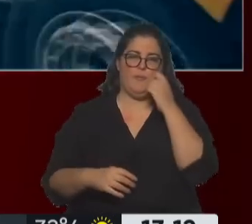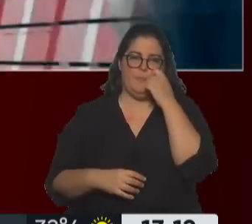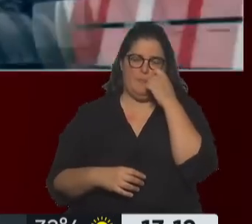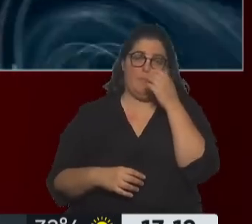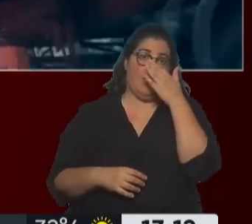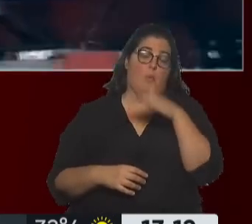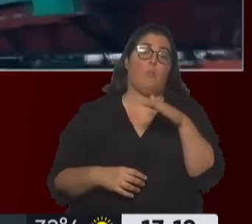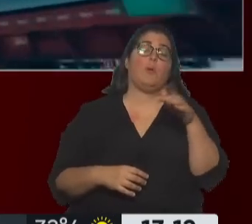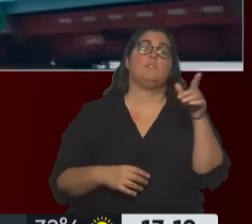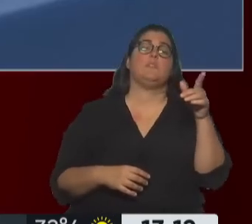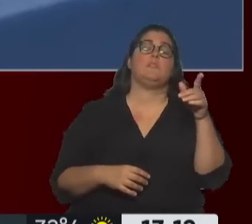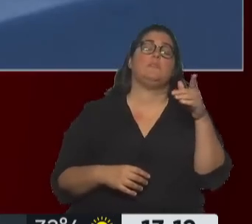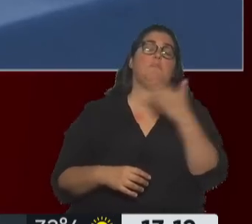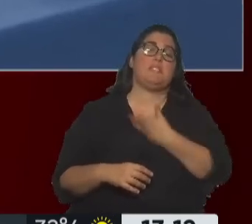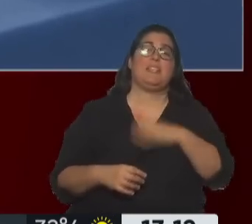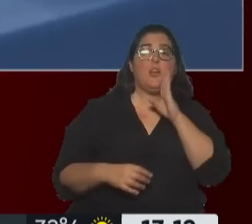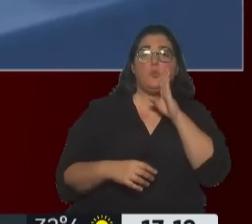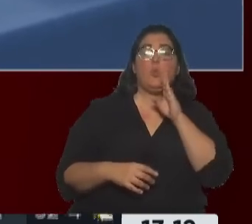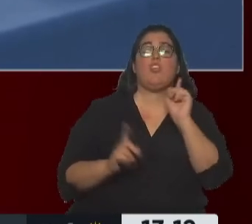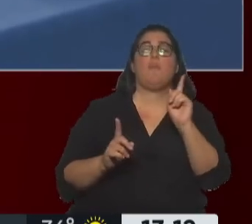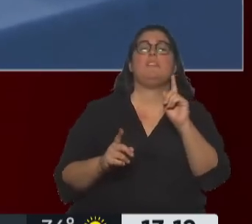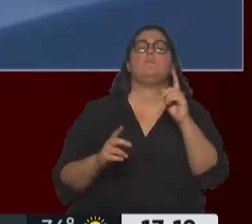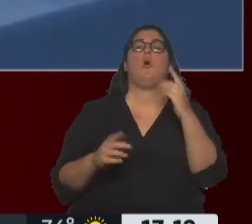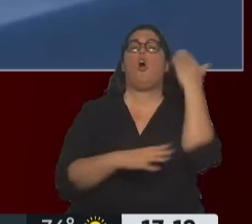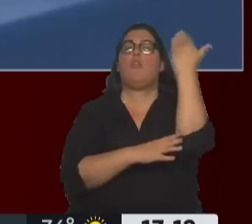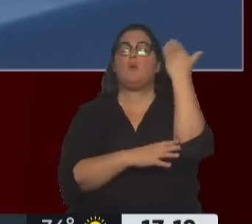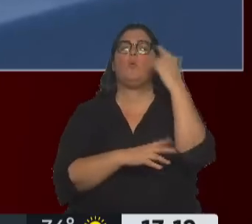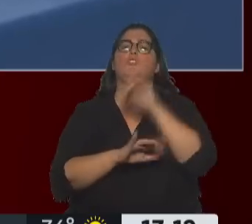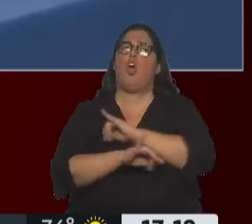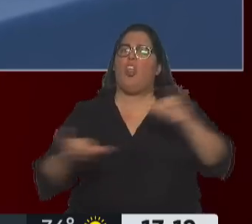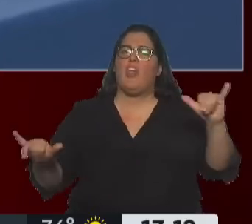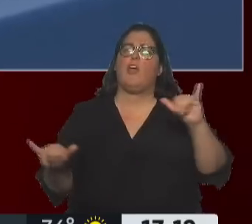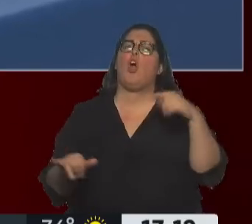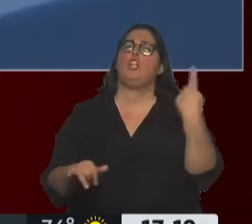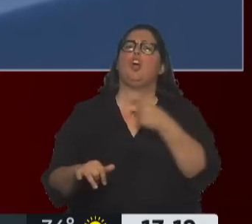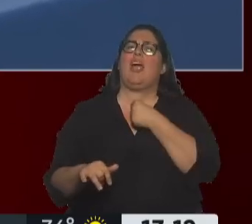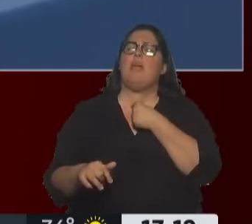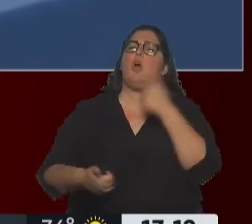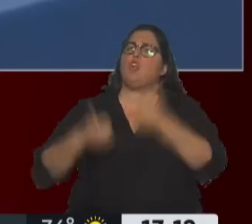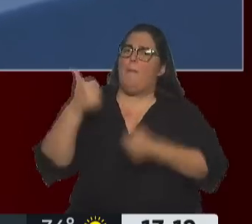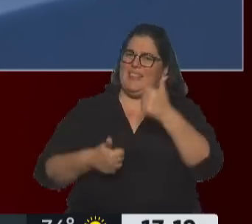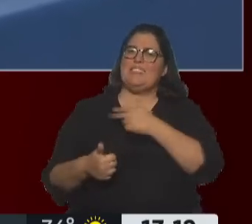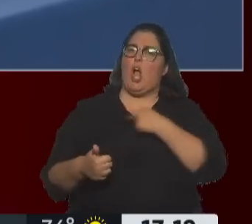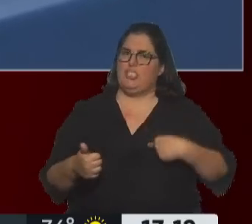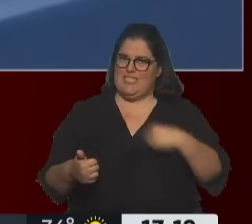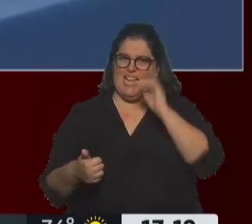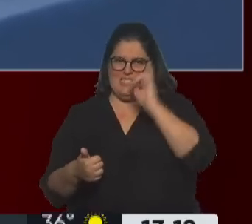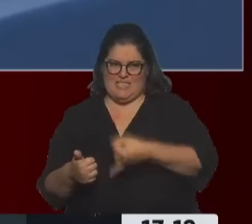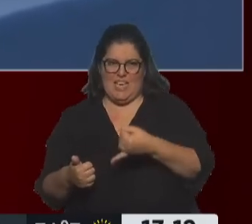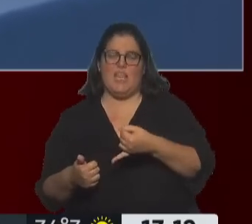Biden habló en el discurso del Estado de la Unión específicamente y dijo: nosotros queremos la competencia con China y, por otro